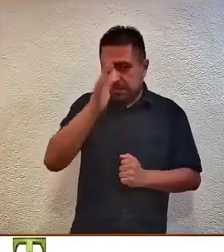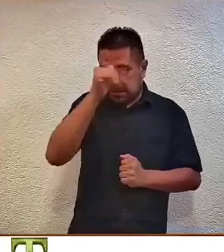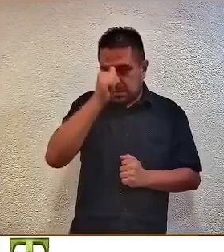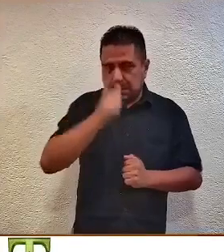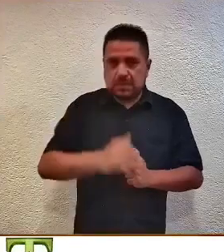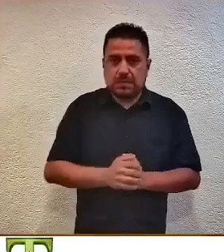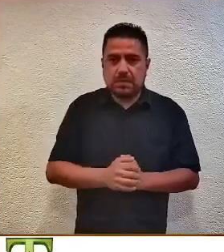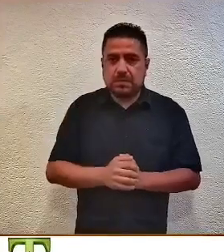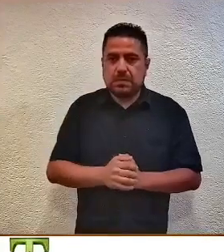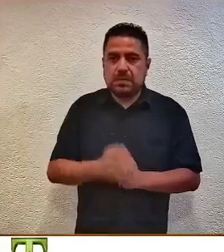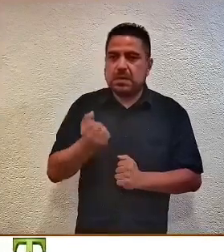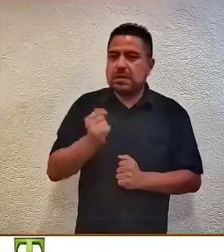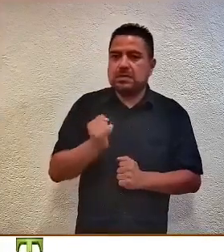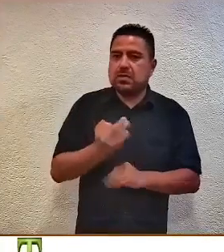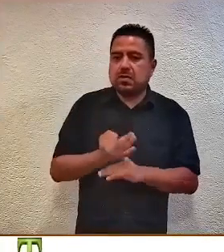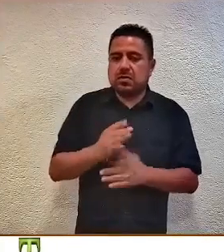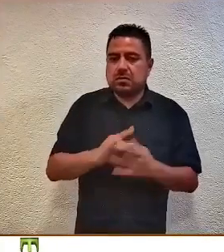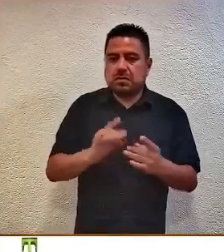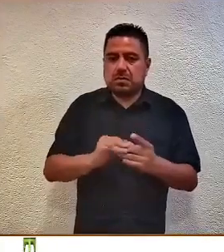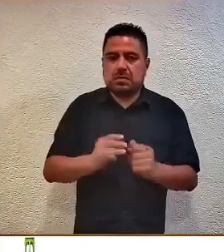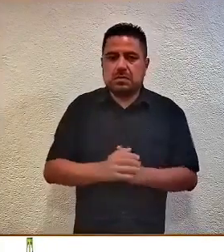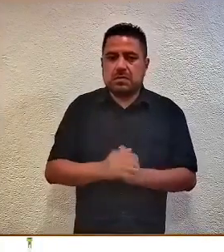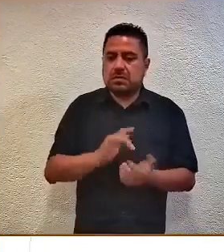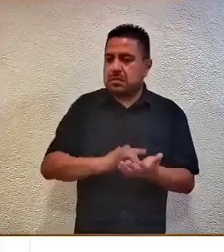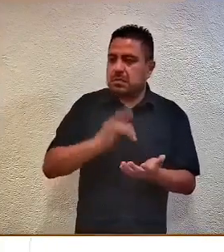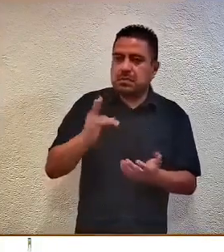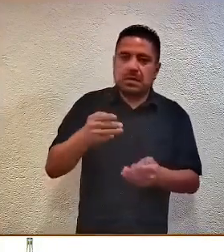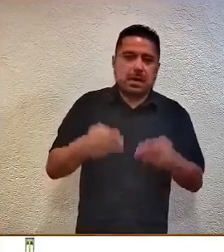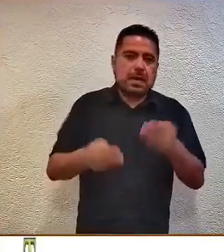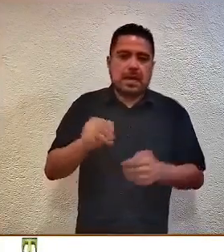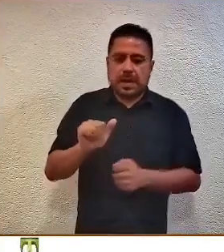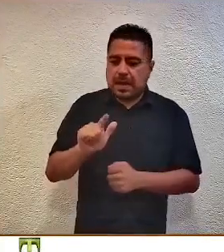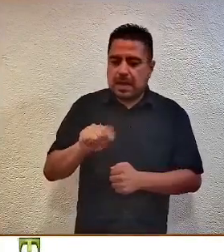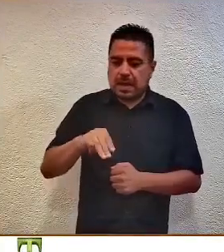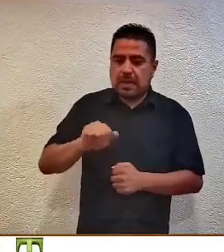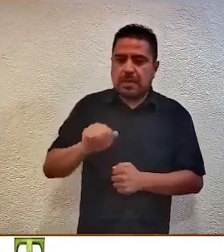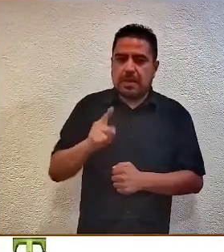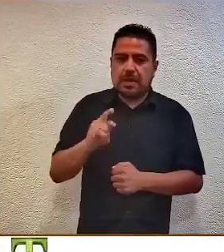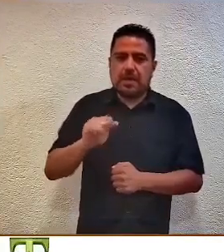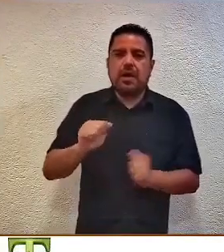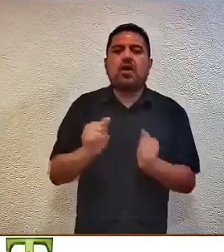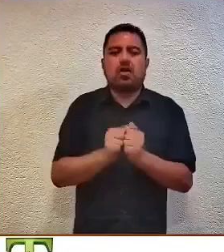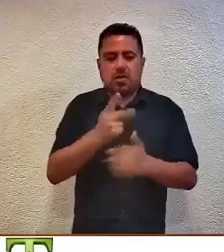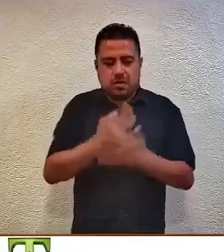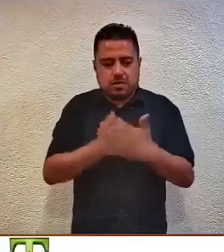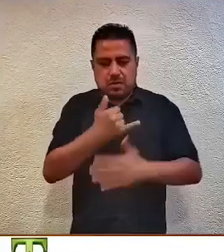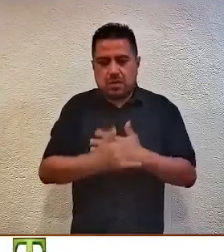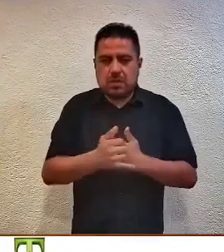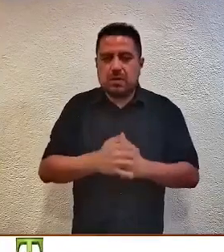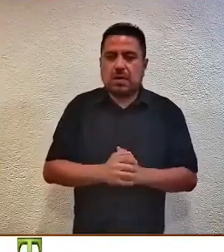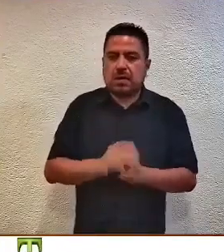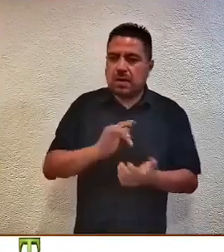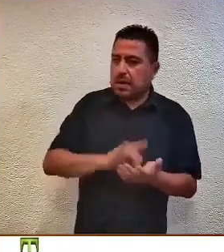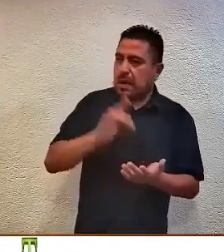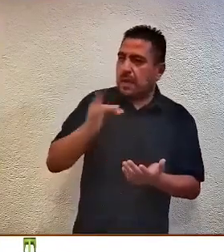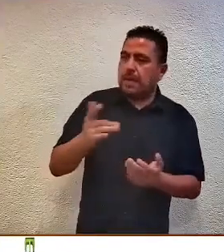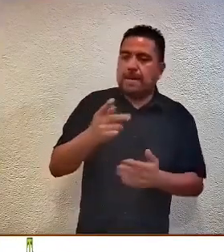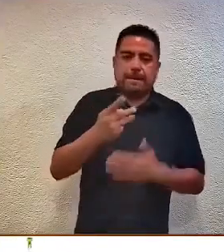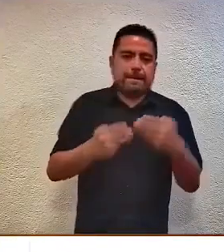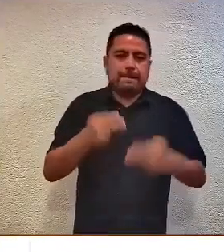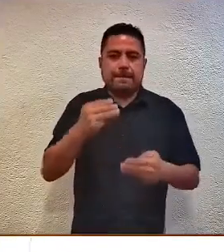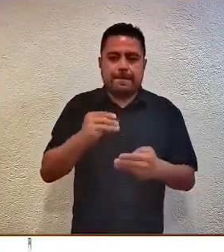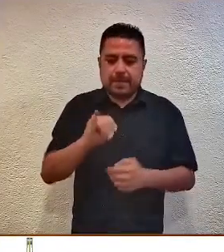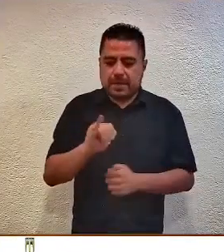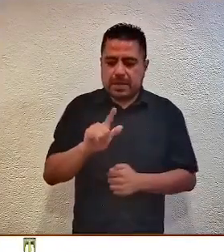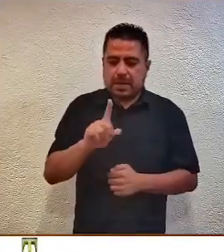y tal como lo anuncié. Gracias, magistrado. Magistrada Almadelia Eugenio Alcaraz. Con el proyecto. Gracias, magistrada. Magistrada Isla Rosa